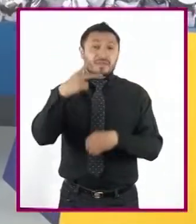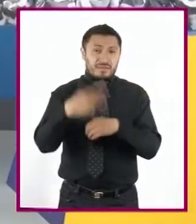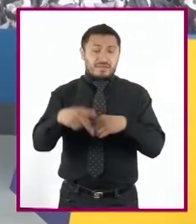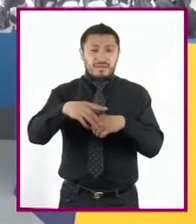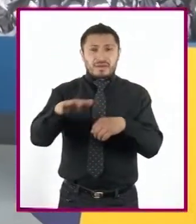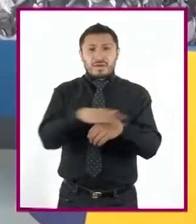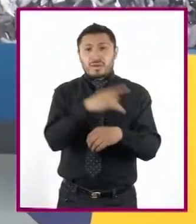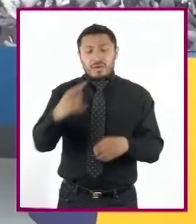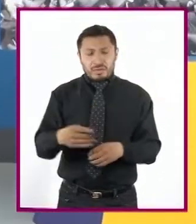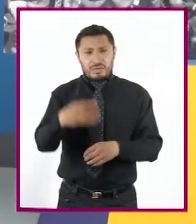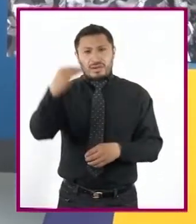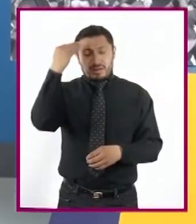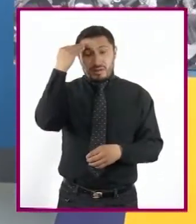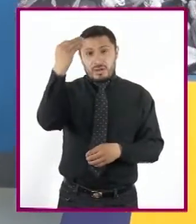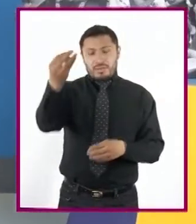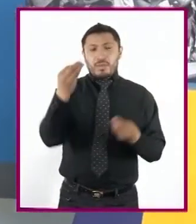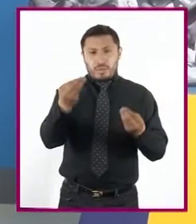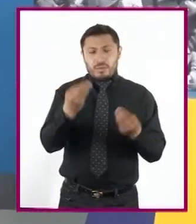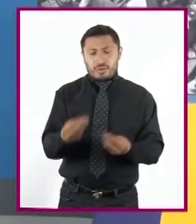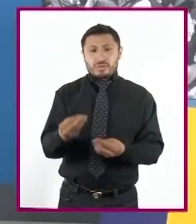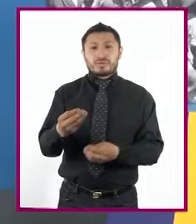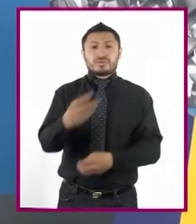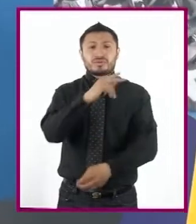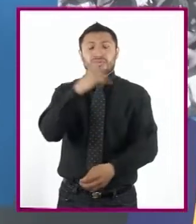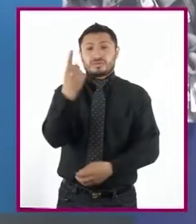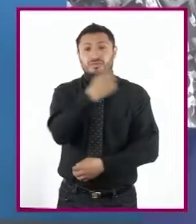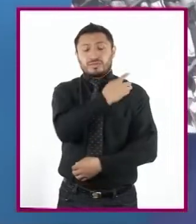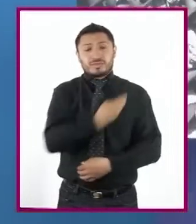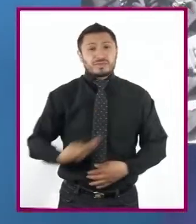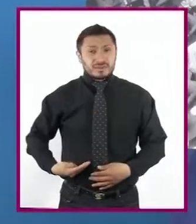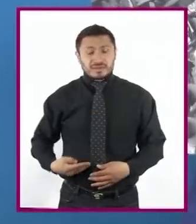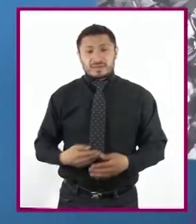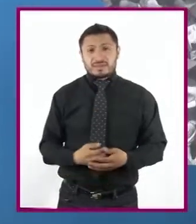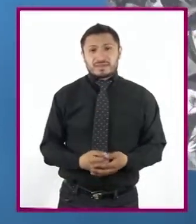la prolongada permanencia en el poder de un solo presidente.